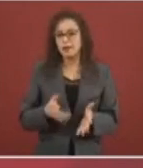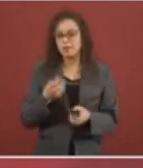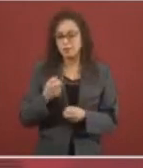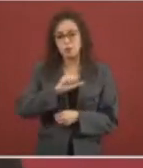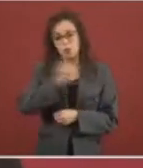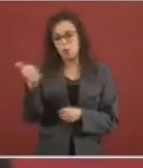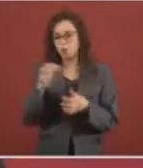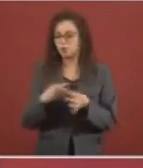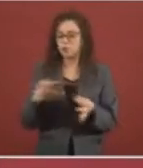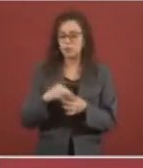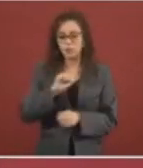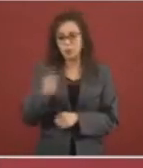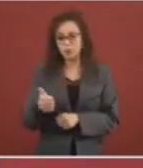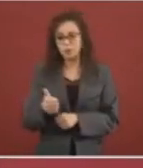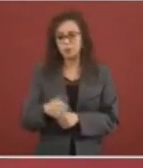porque siempre